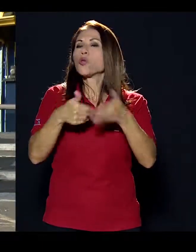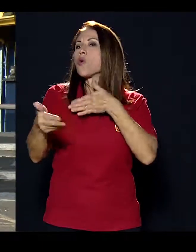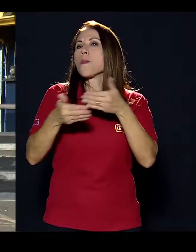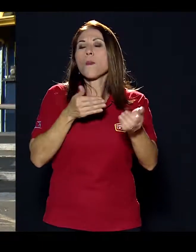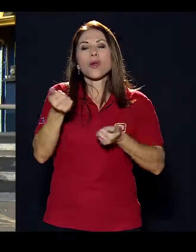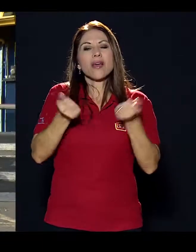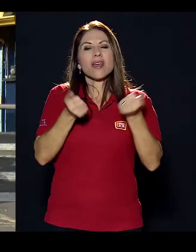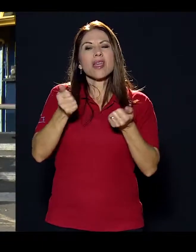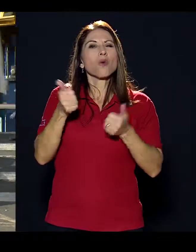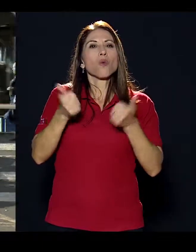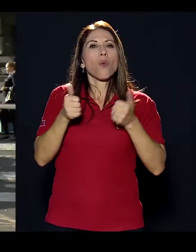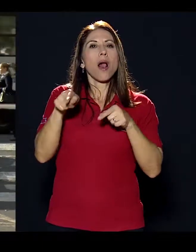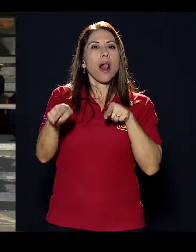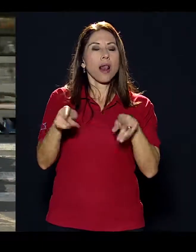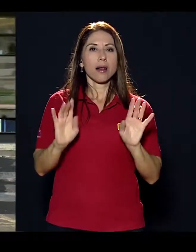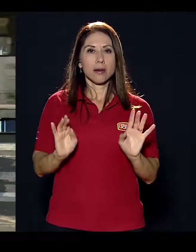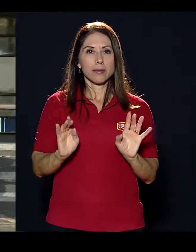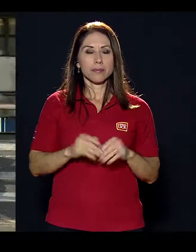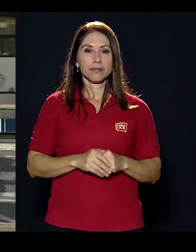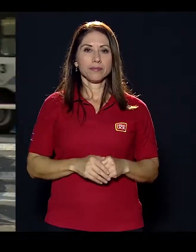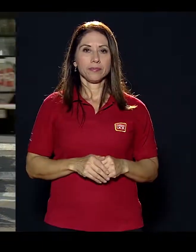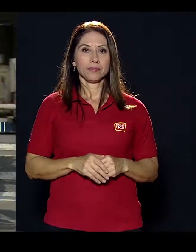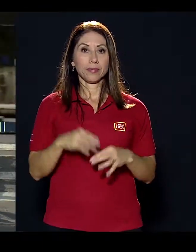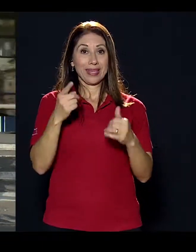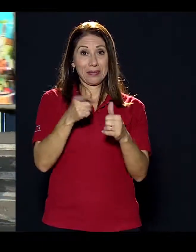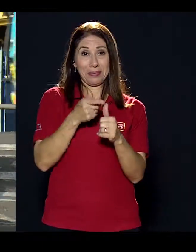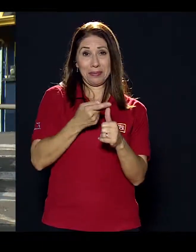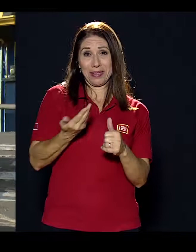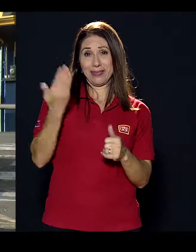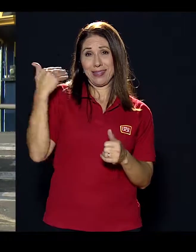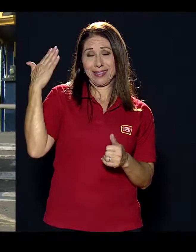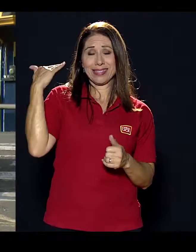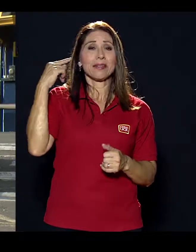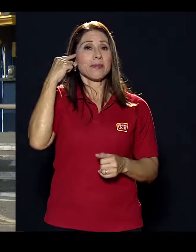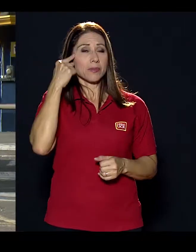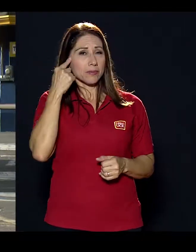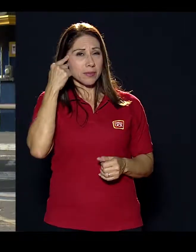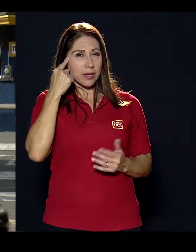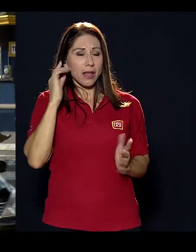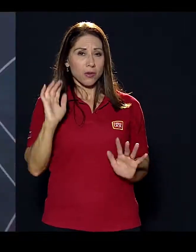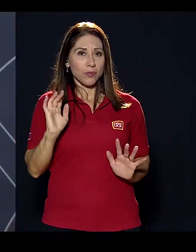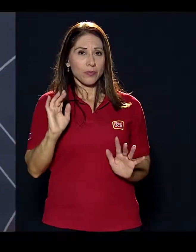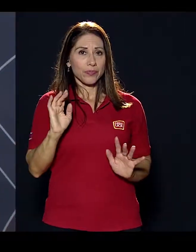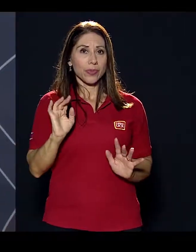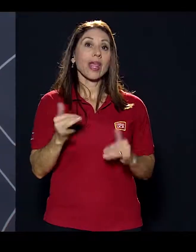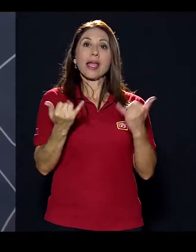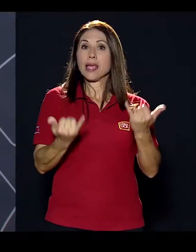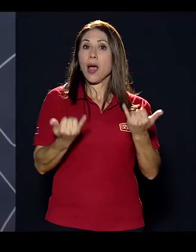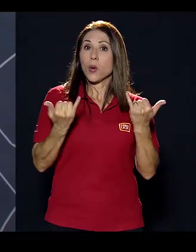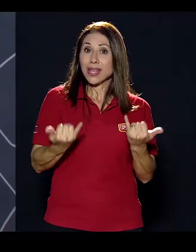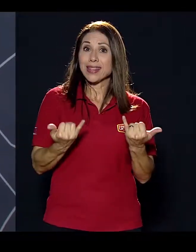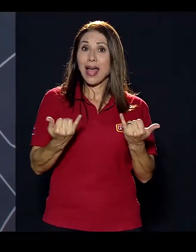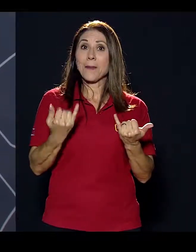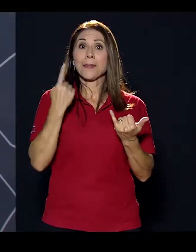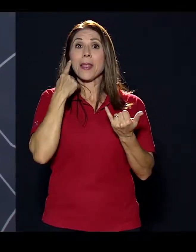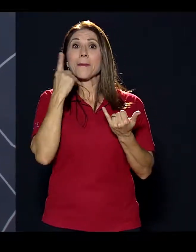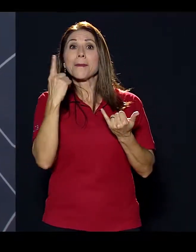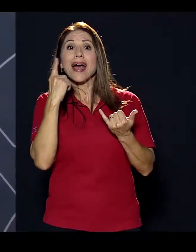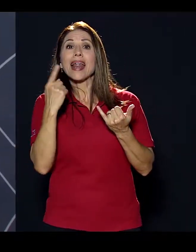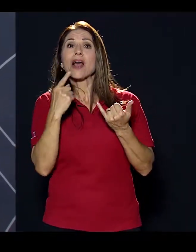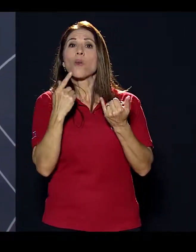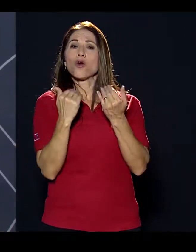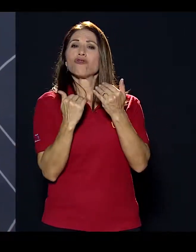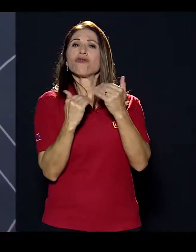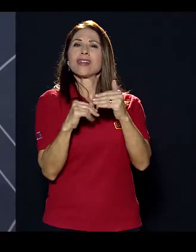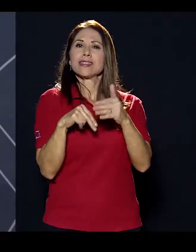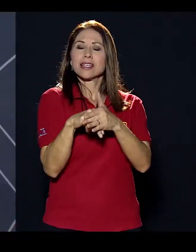se estén transportando. En un primer momento habíamos pensado precisamente, y como está ahorita incluso para la restricción, es